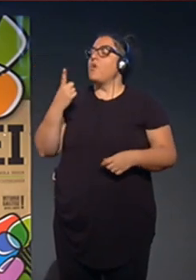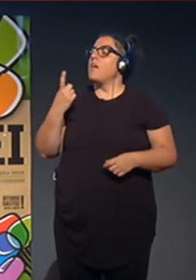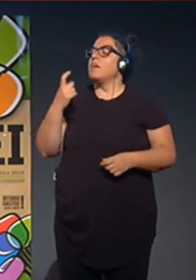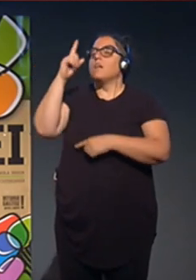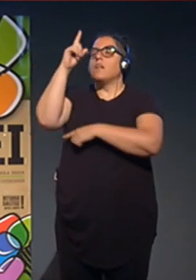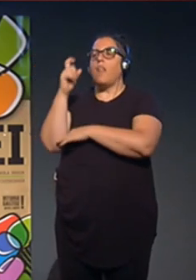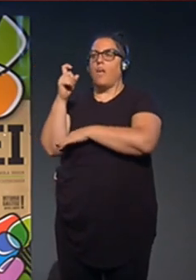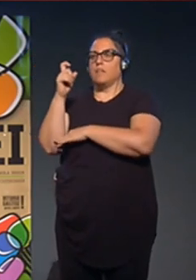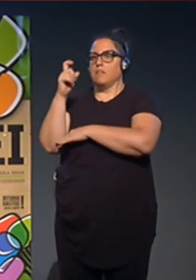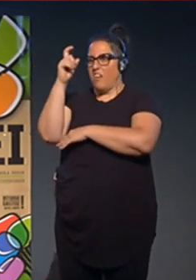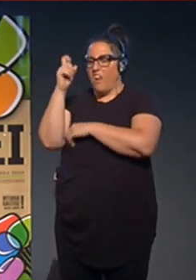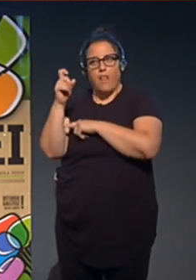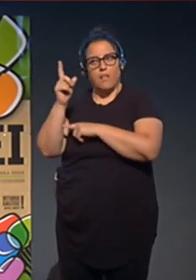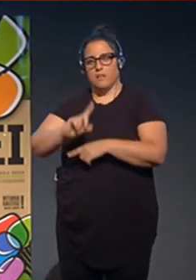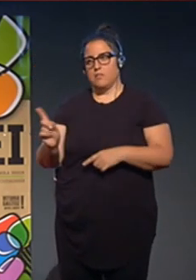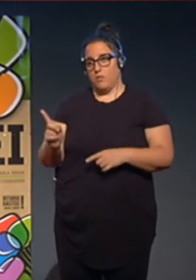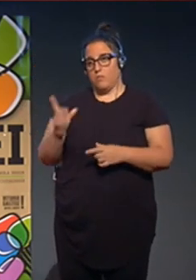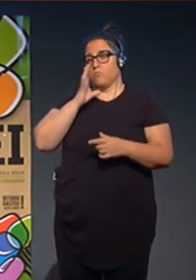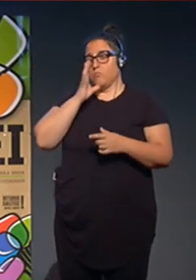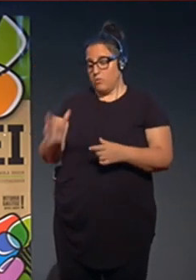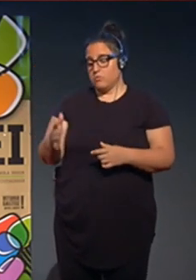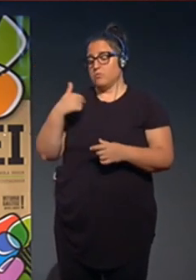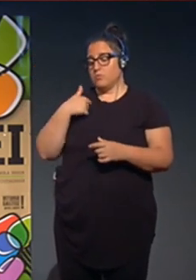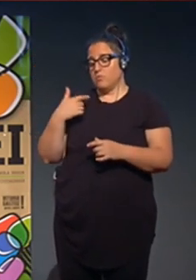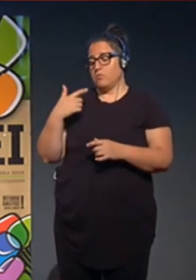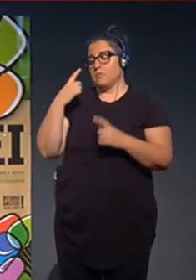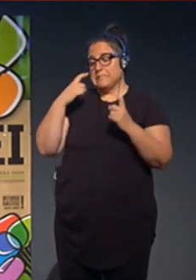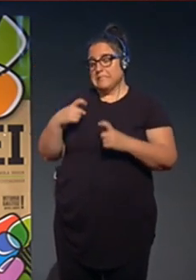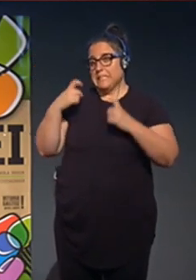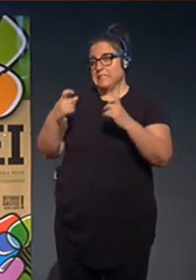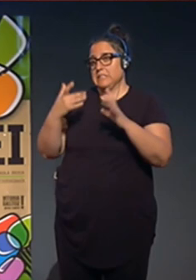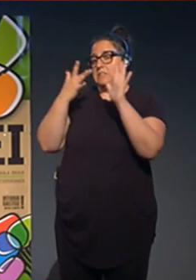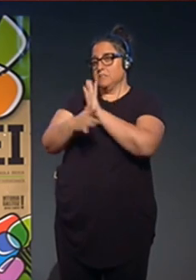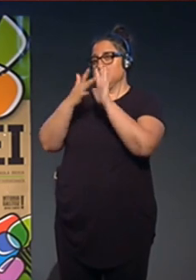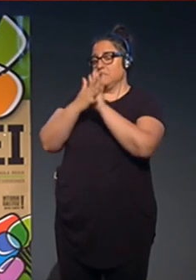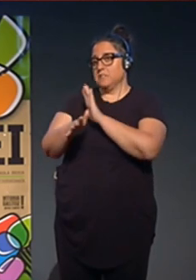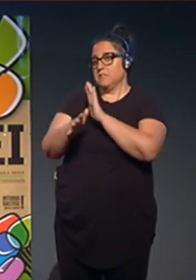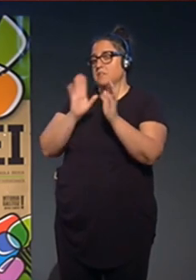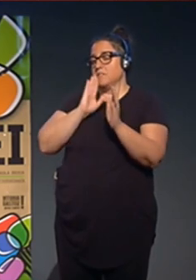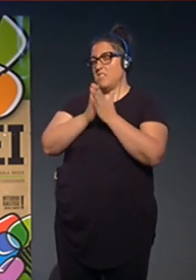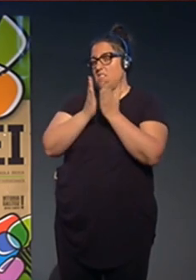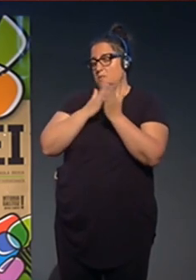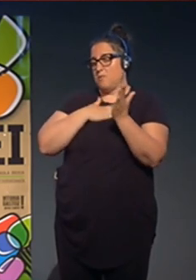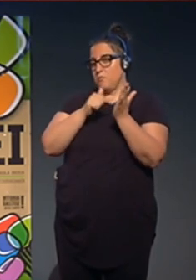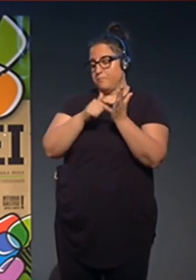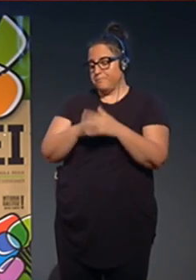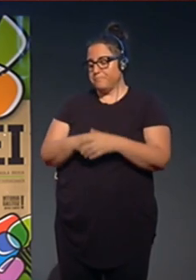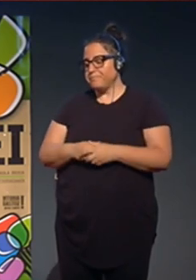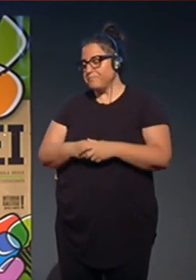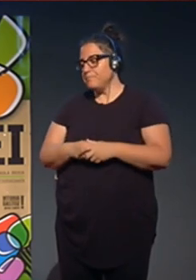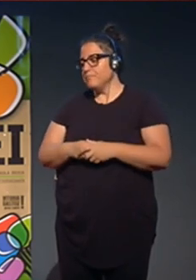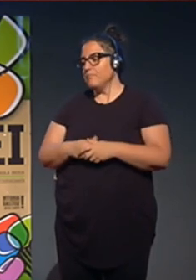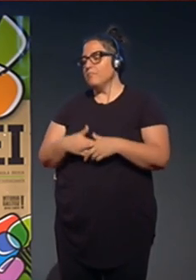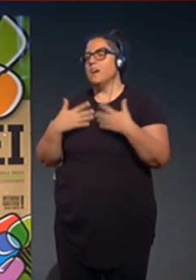tiene que ser así y de eso va justamente lo que lo que yo trato de desarrollar en el libro este ah qué es lo